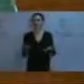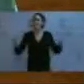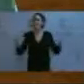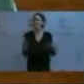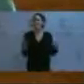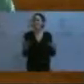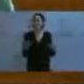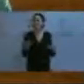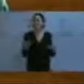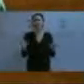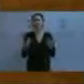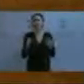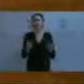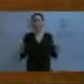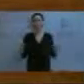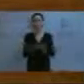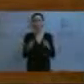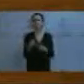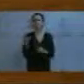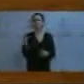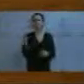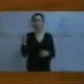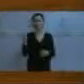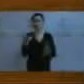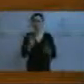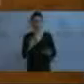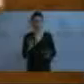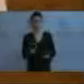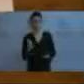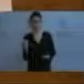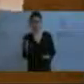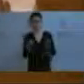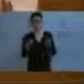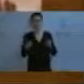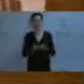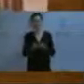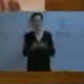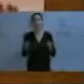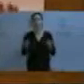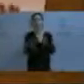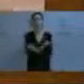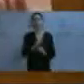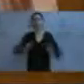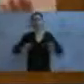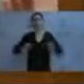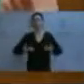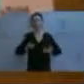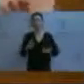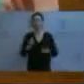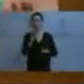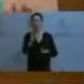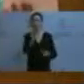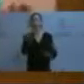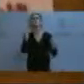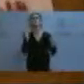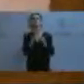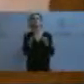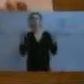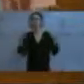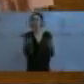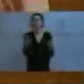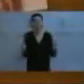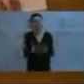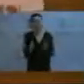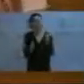urgencia social. Pero es que nosotros ahí no discrepamos de ese enunciado, que compartimos. Es una gran urgencia